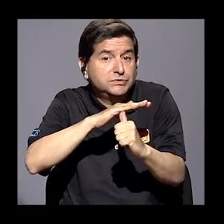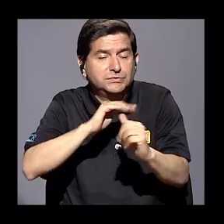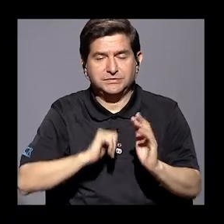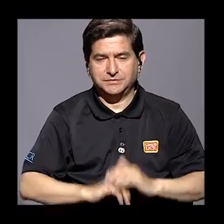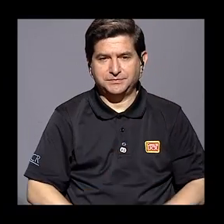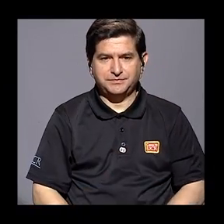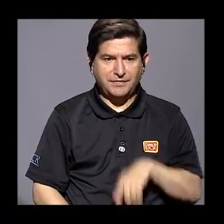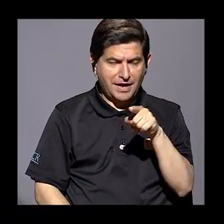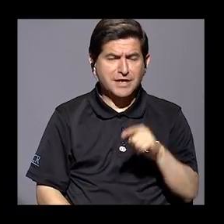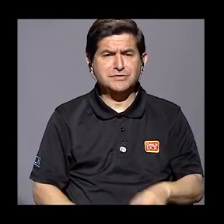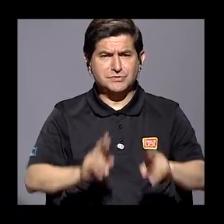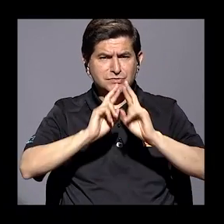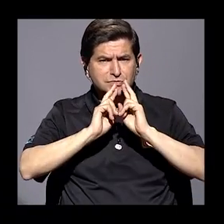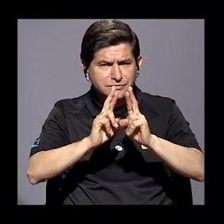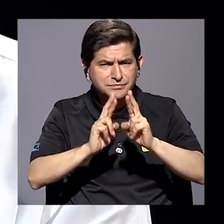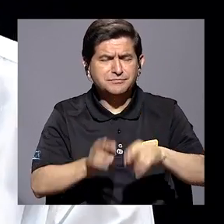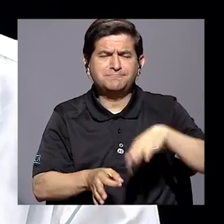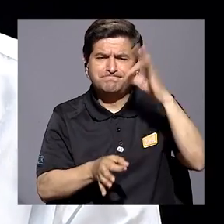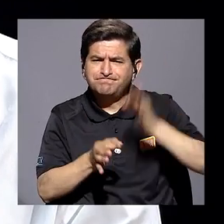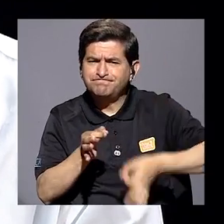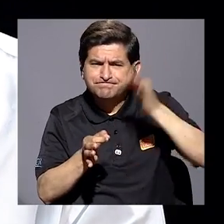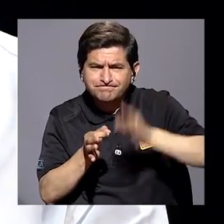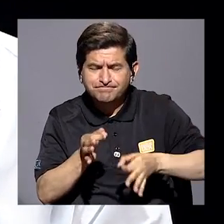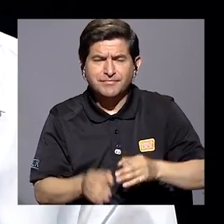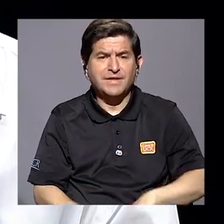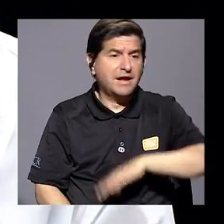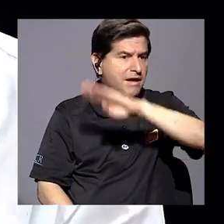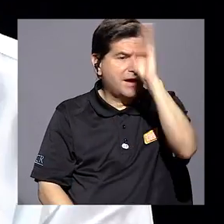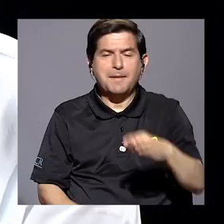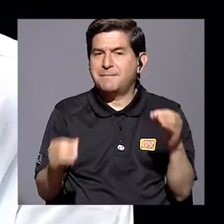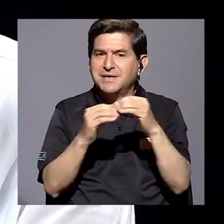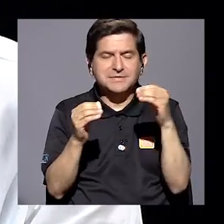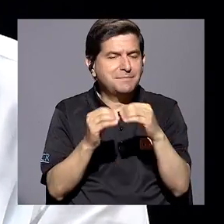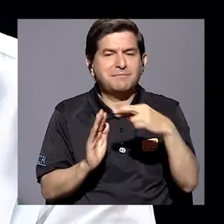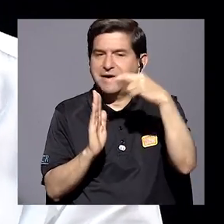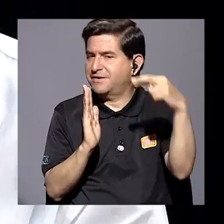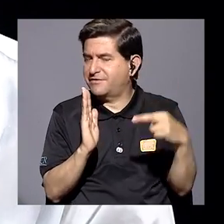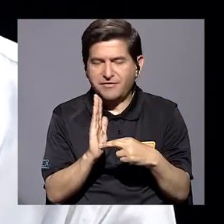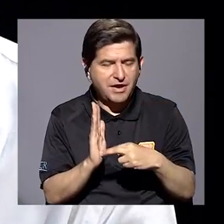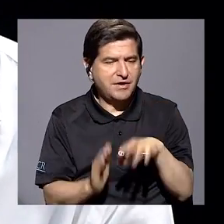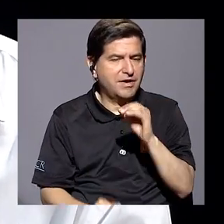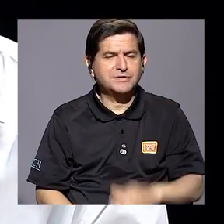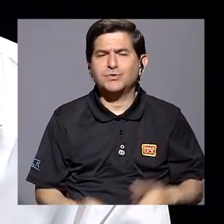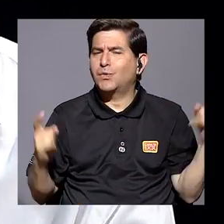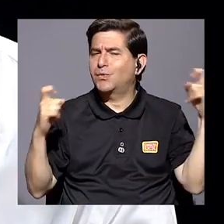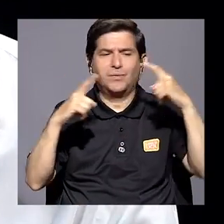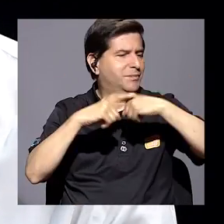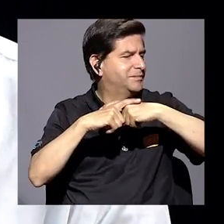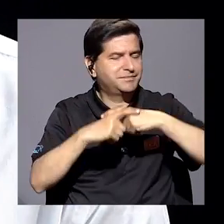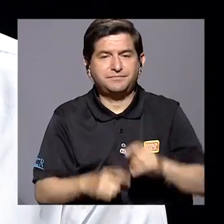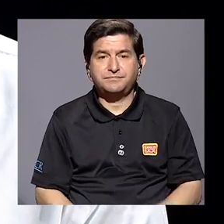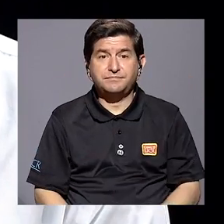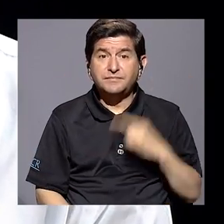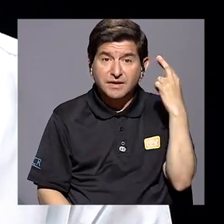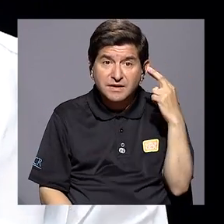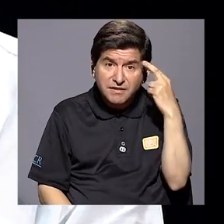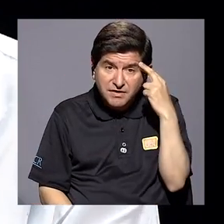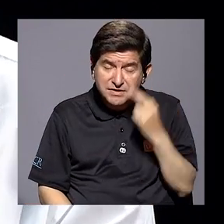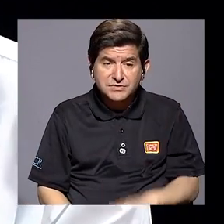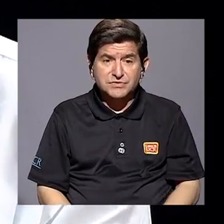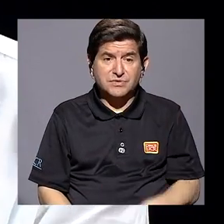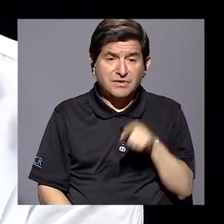ilusión esto se resuelve simplificando hamás creando más reglas a más creando más complicaciones porque